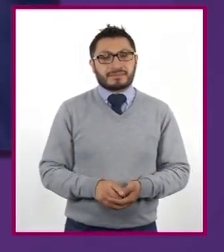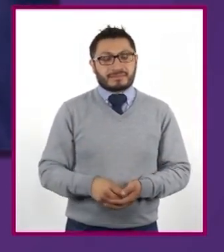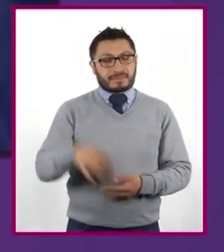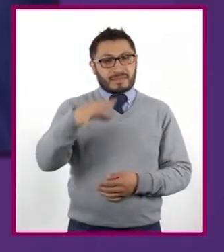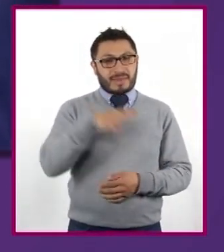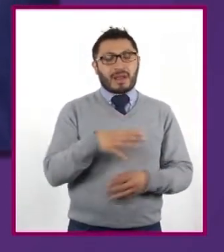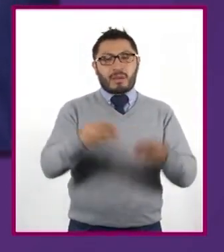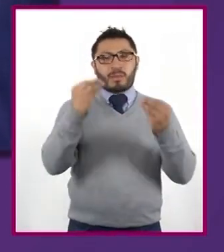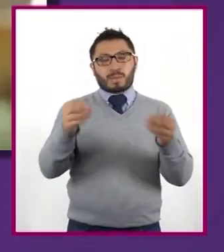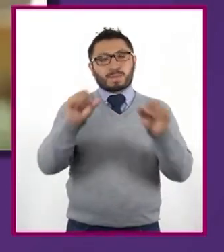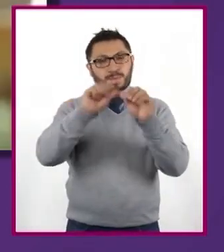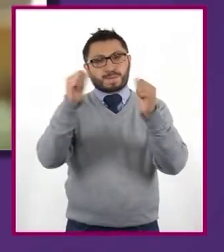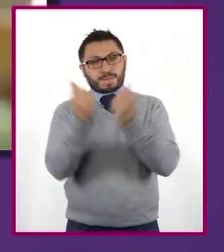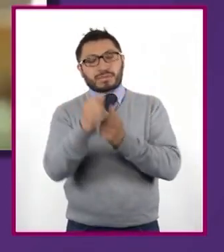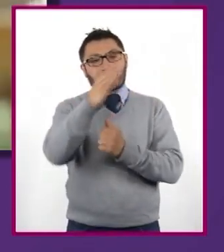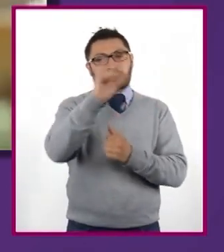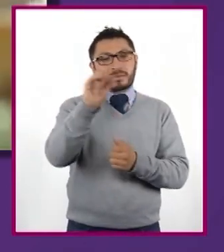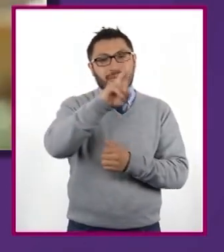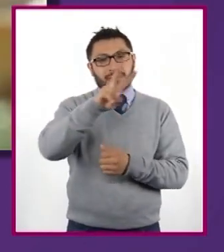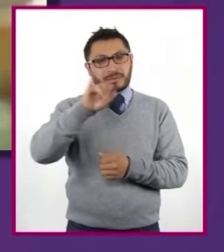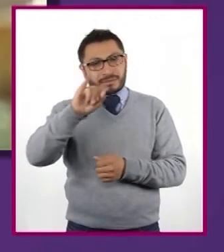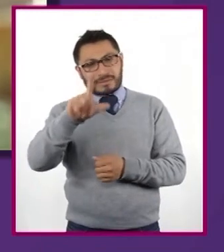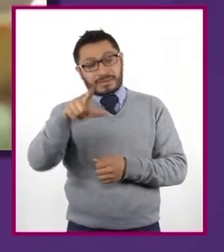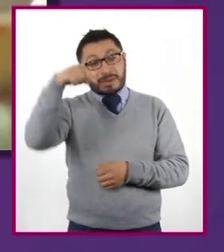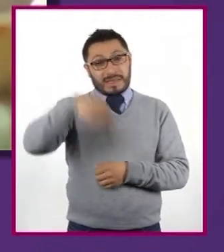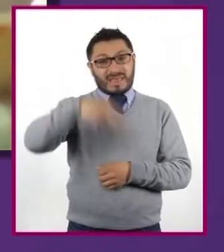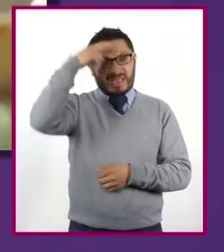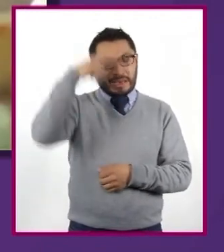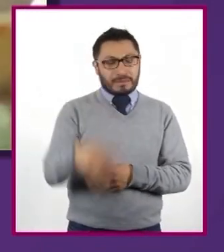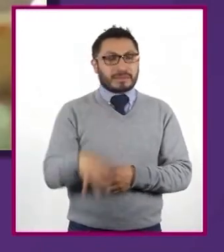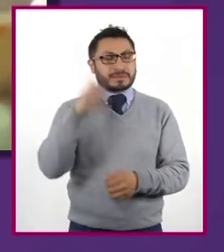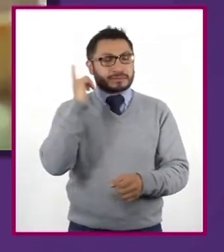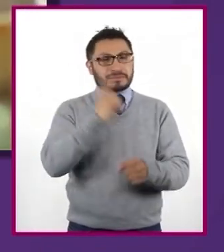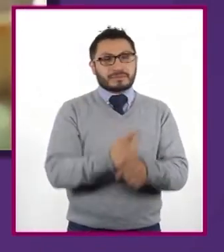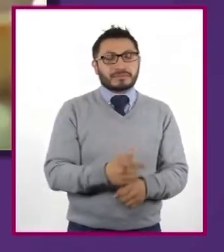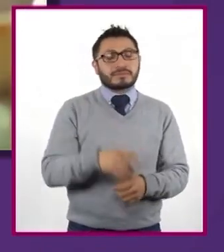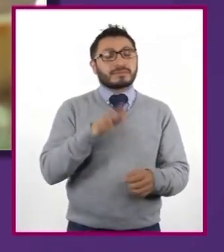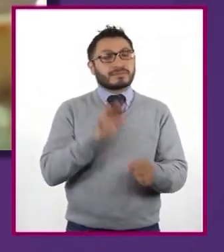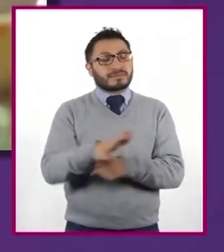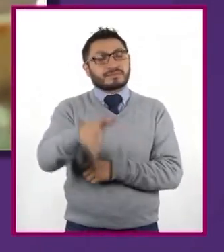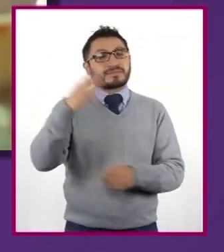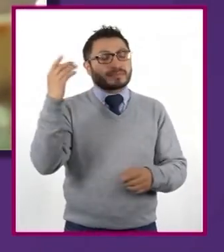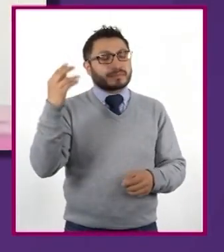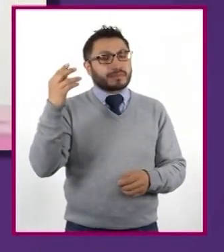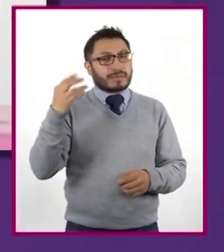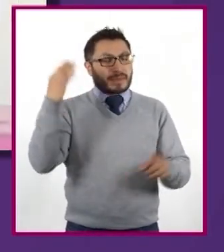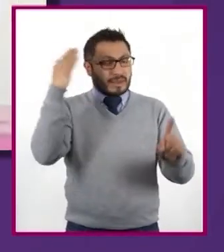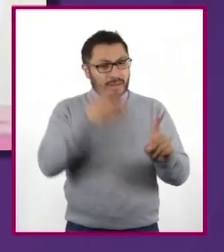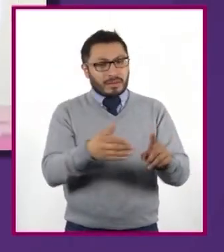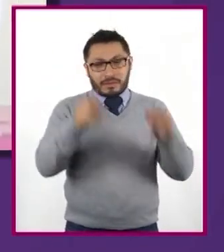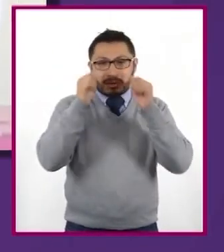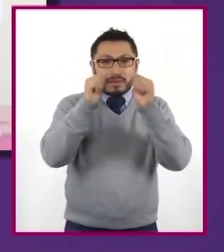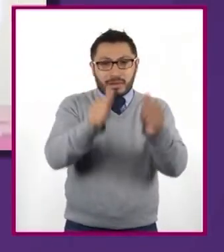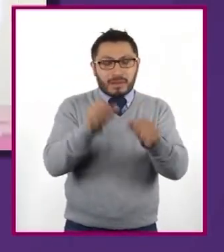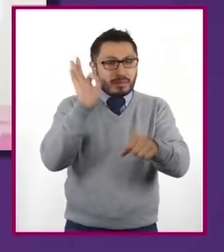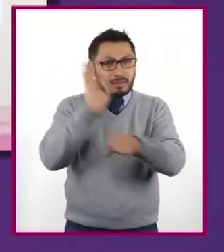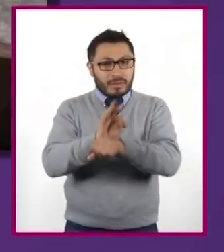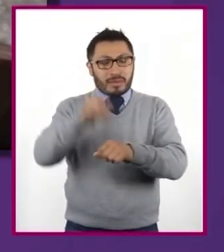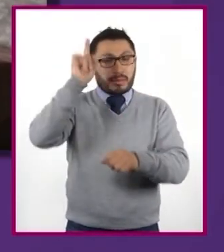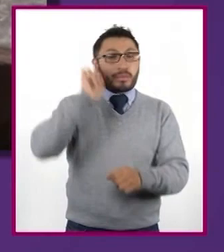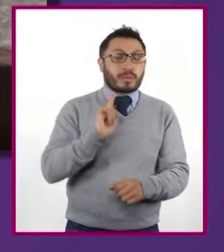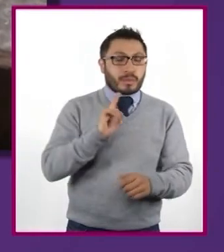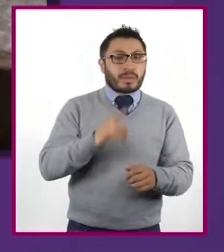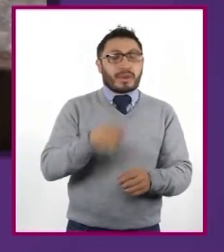Existen muchas asociaciones civiles. En México encontramos aquellas que se dedican a la atención y protección de